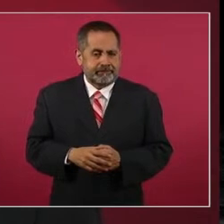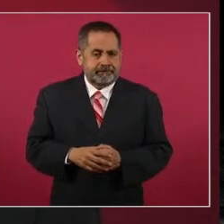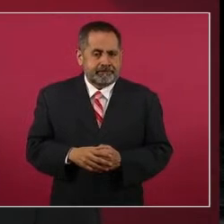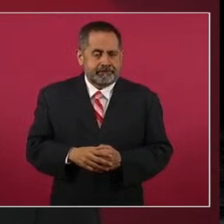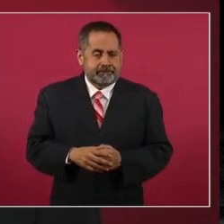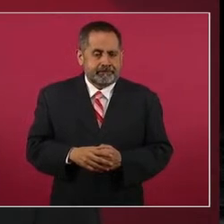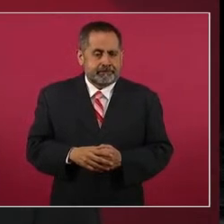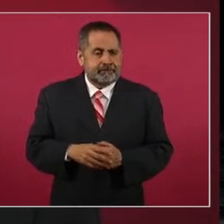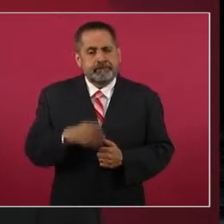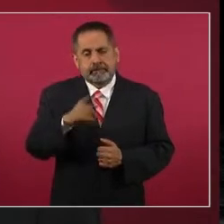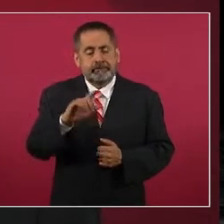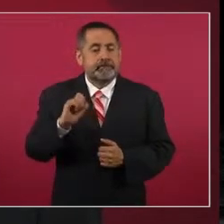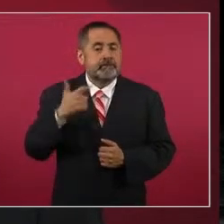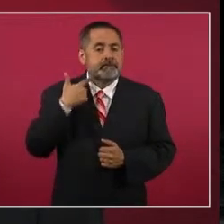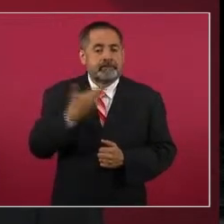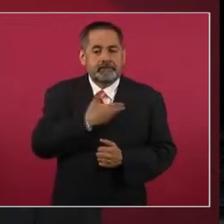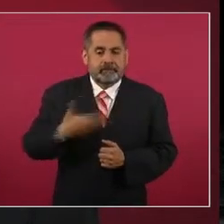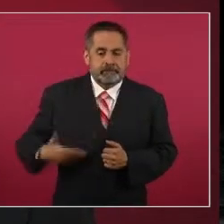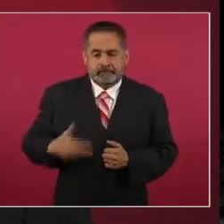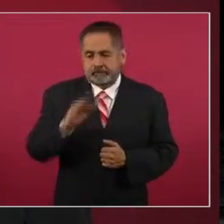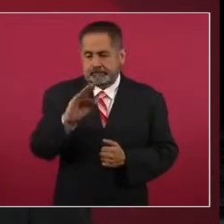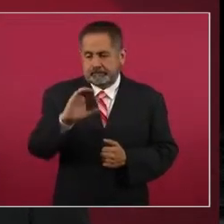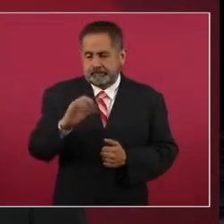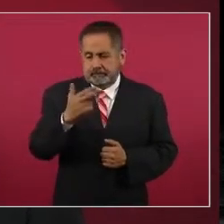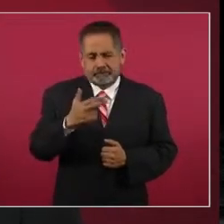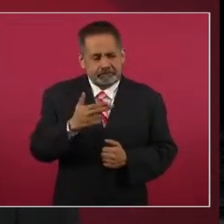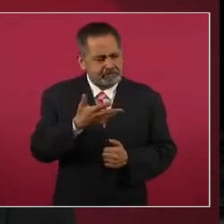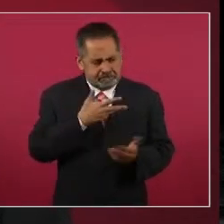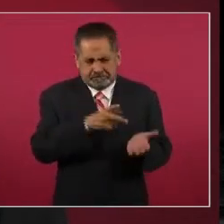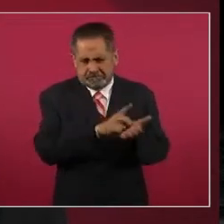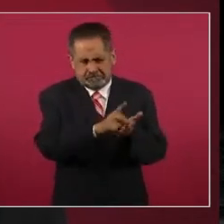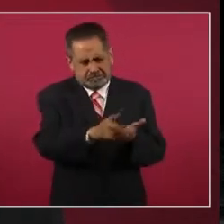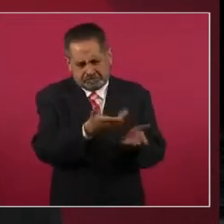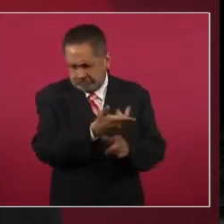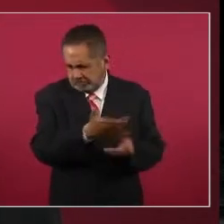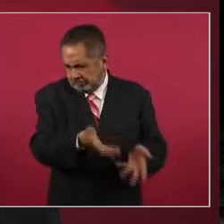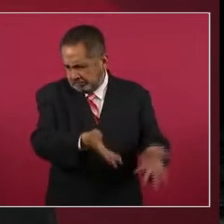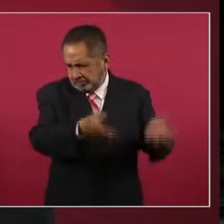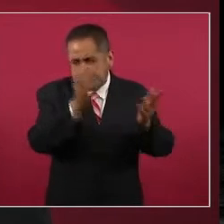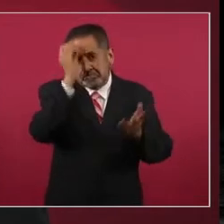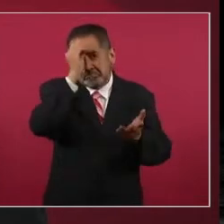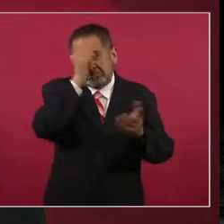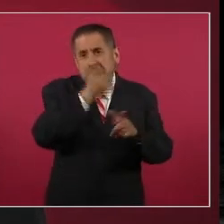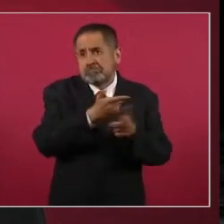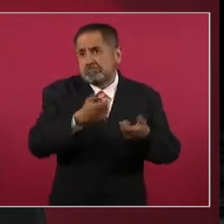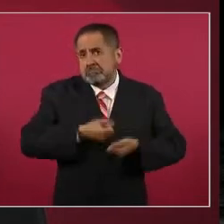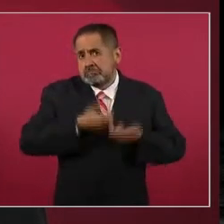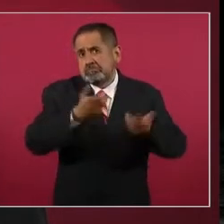el del presidente felipe calderón todo el derecho de manifestarse